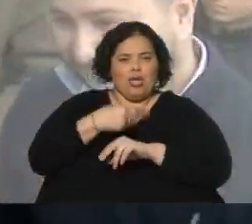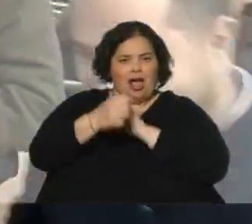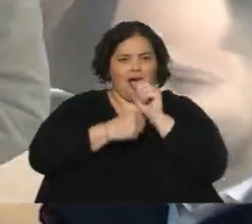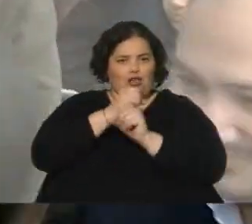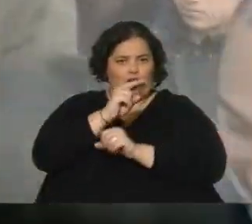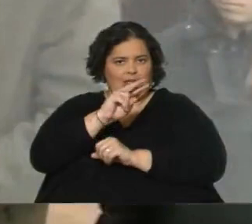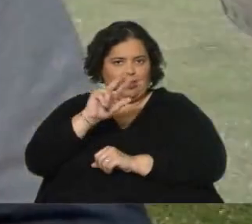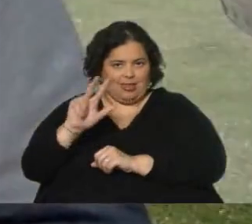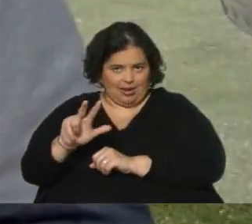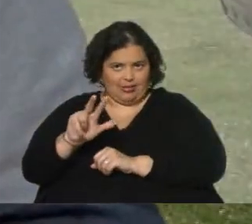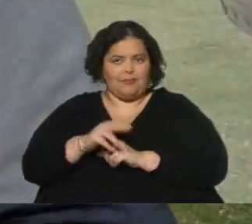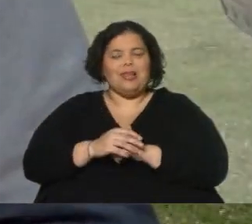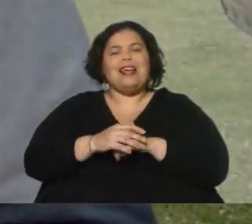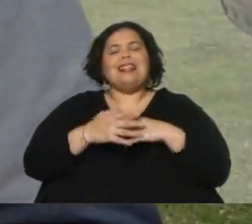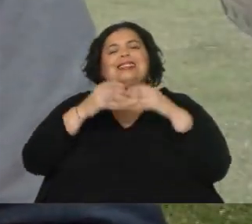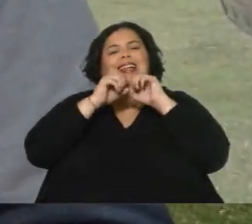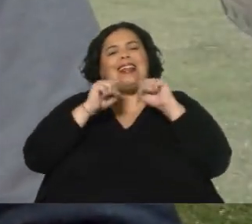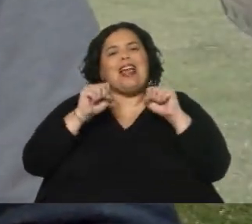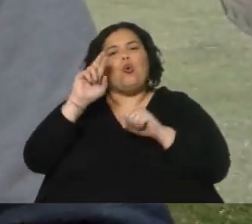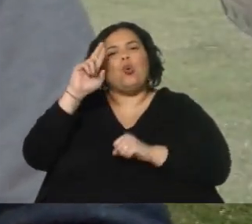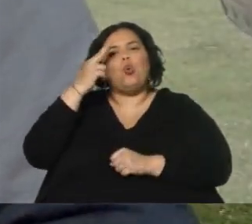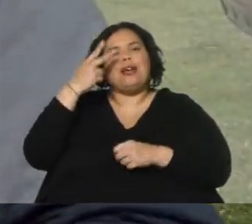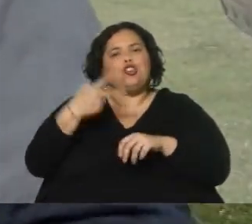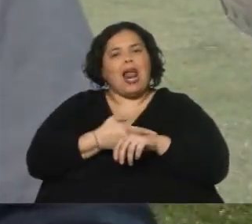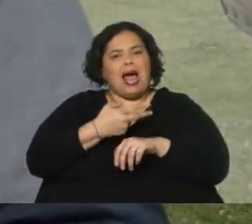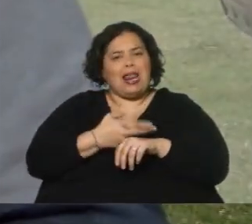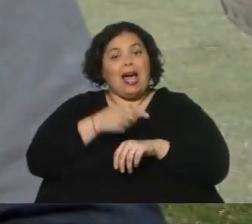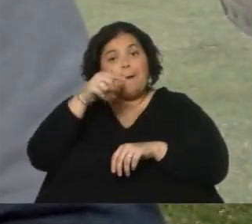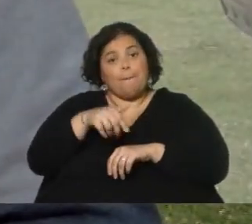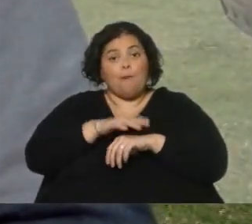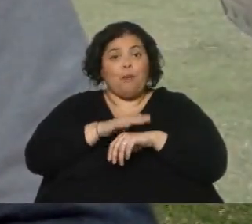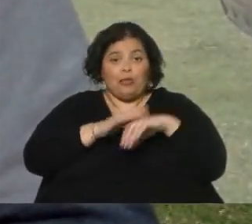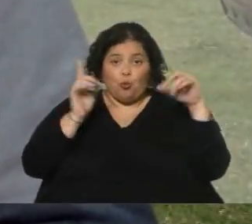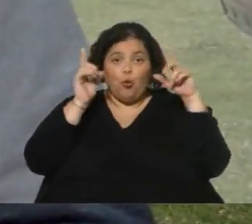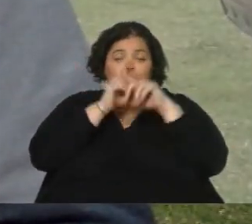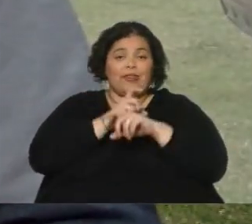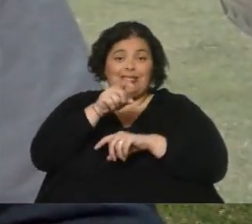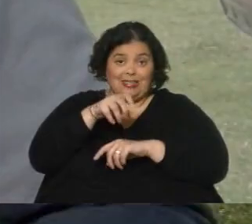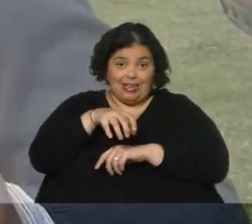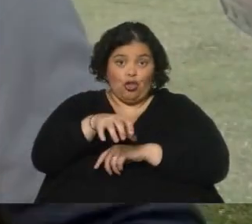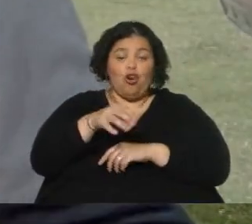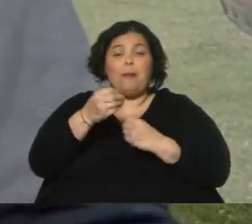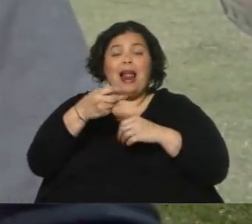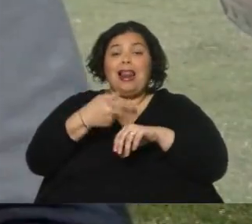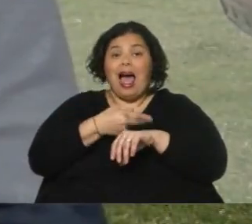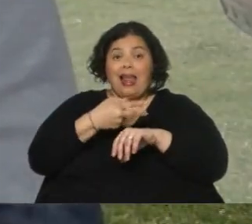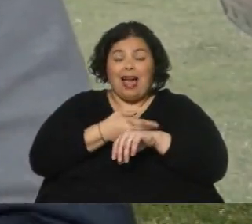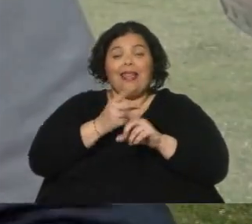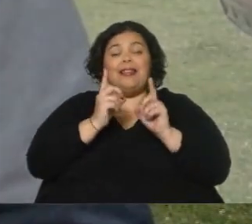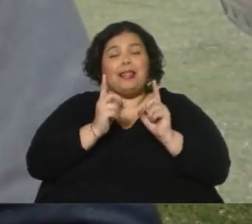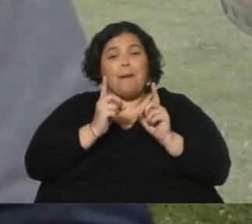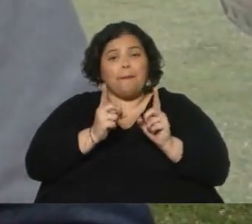Secretariado Uruguayo de la Lana. En un momento complicado para el sector, tanto en el rubro lana como